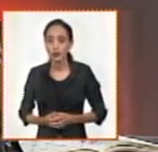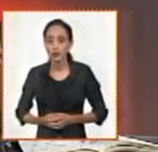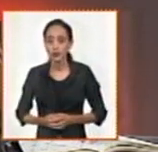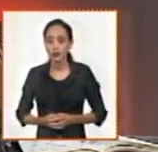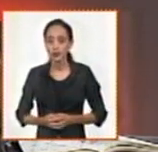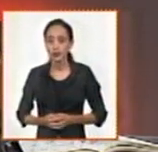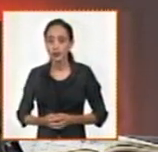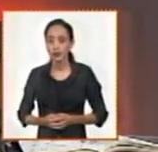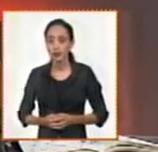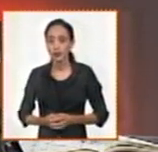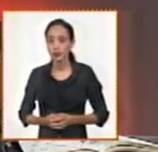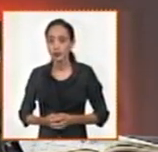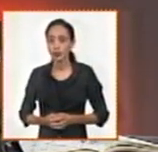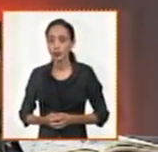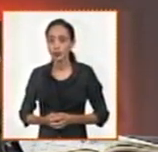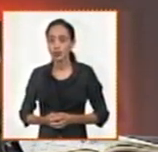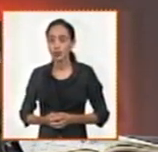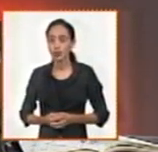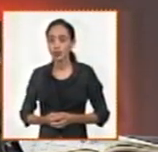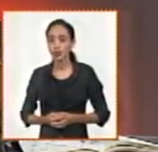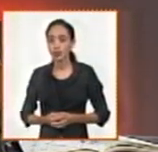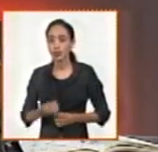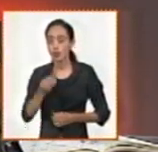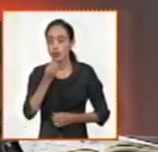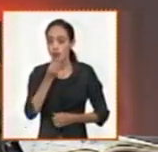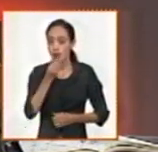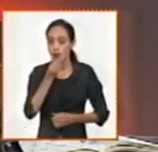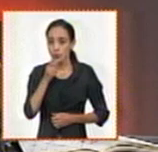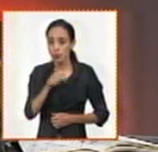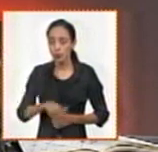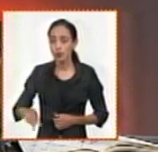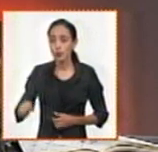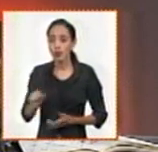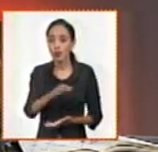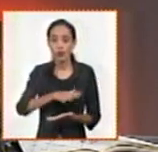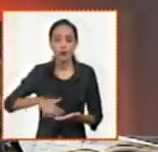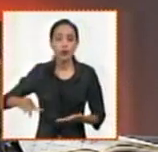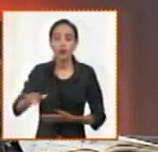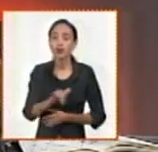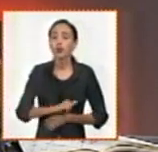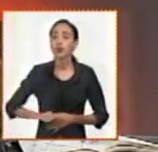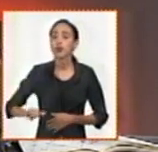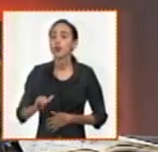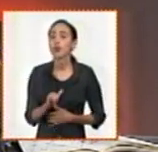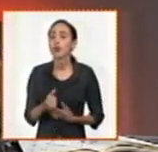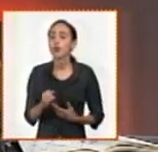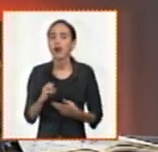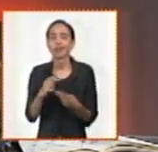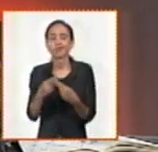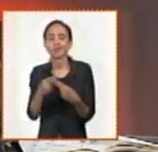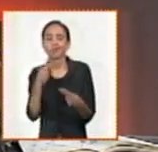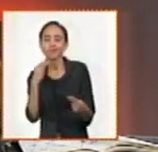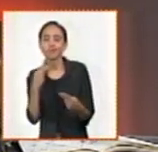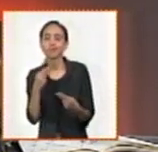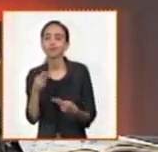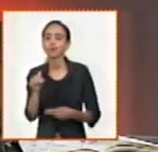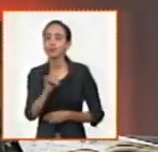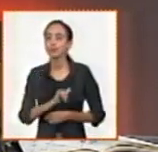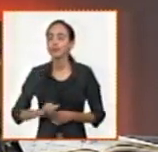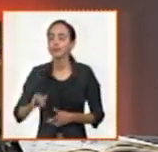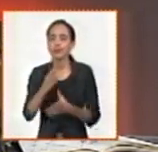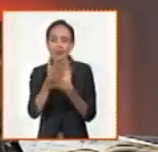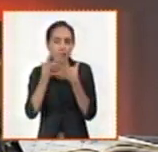la posibilidad de que la sociedad se consume con el mismo odio, que se consume con la desconfianza y que